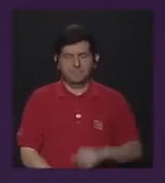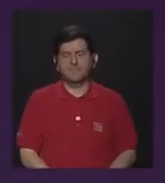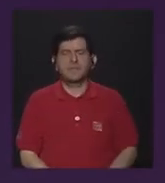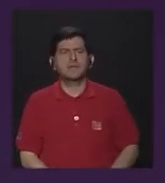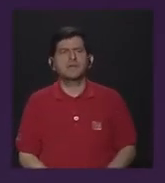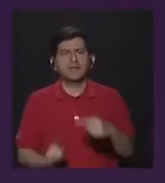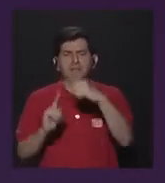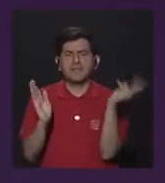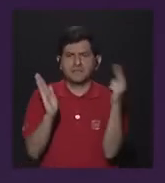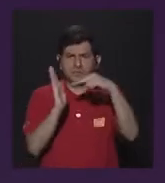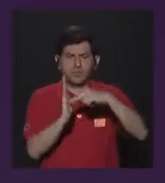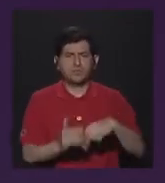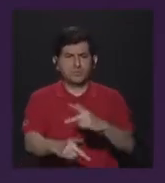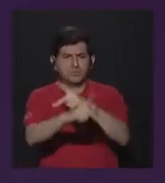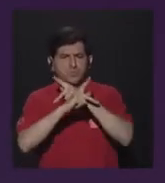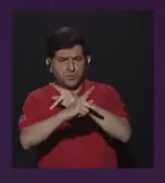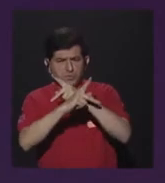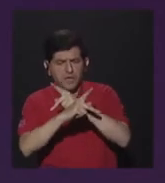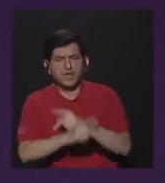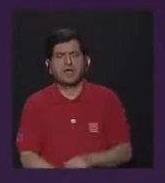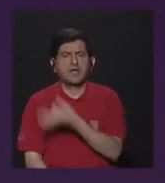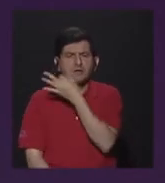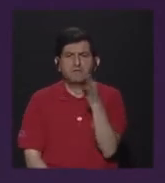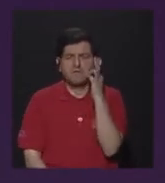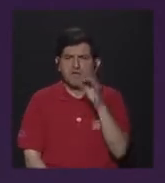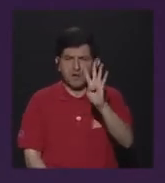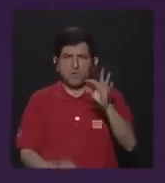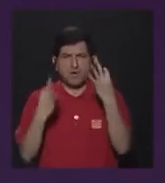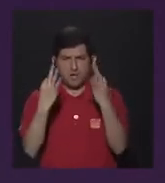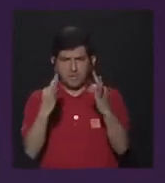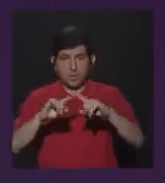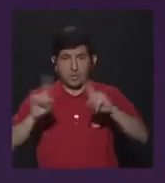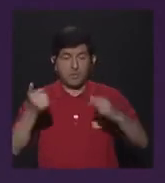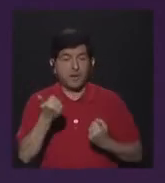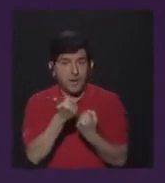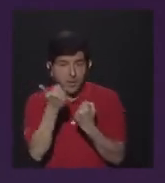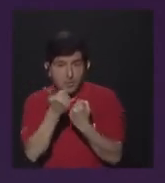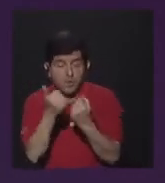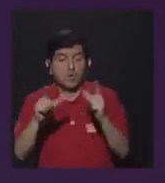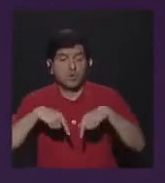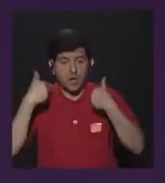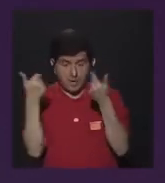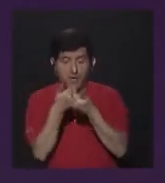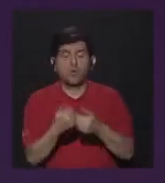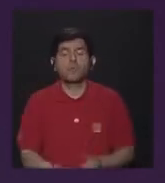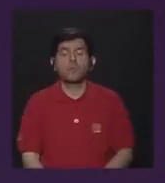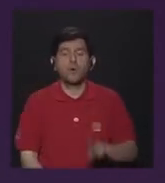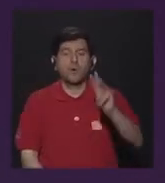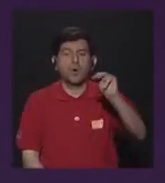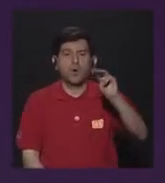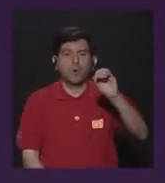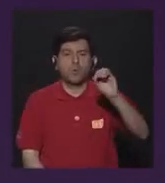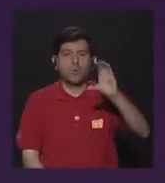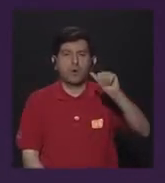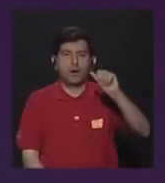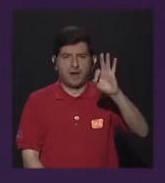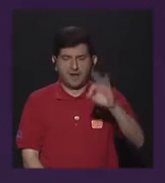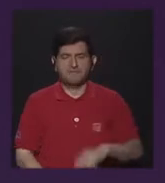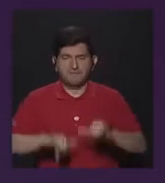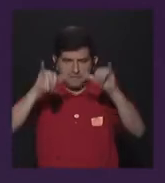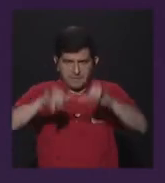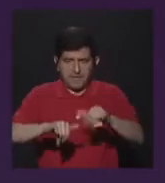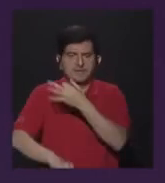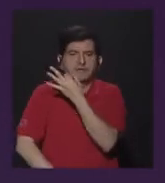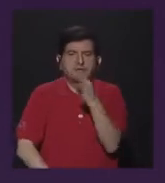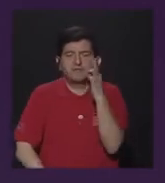2000 por la protección de la finca 4 sin embargo estamos apoyando al grupo mocaf para la conservación de la